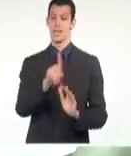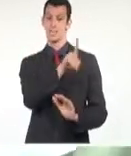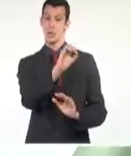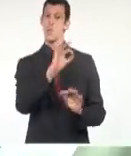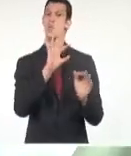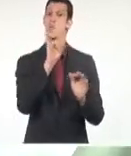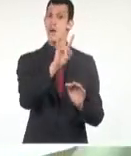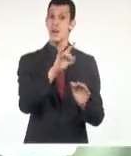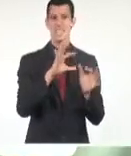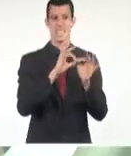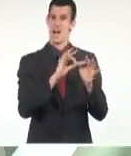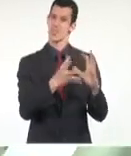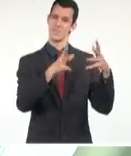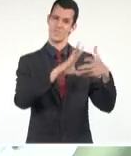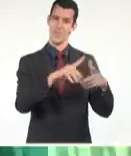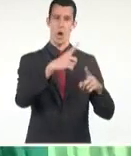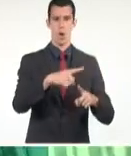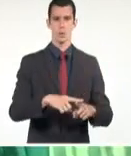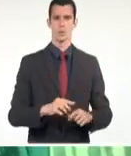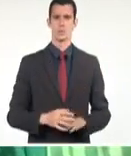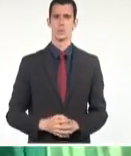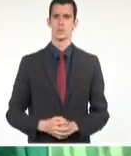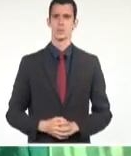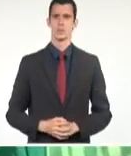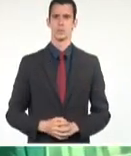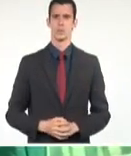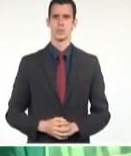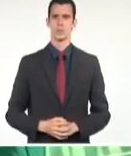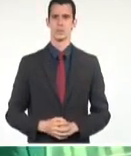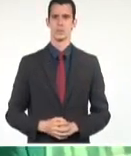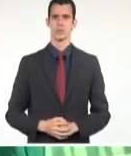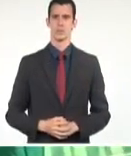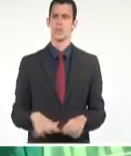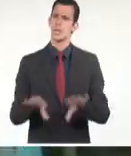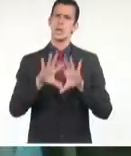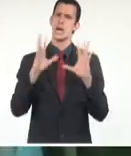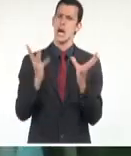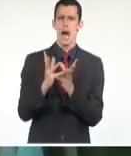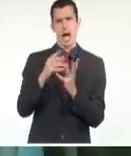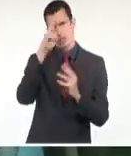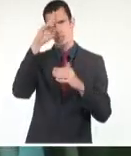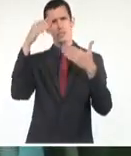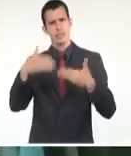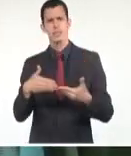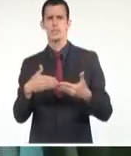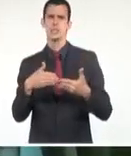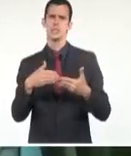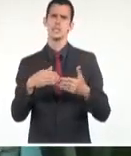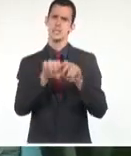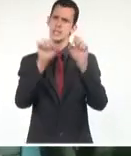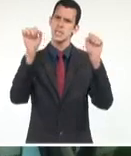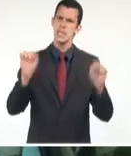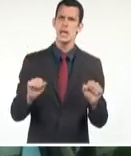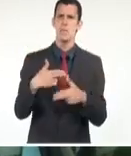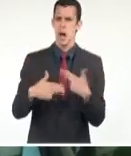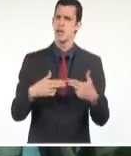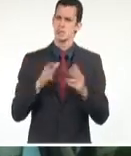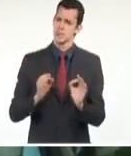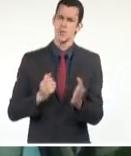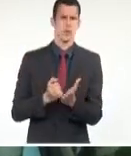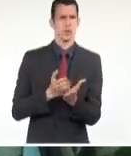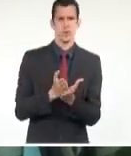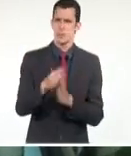de gravedad. El sistema cubano de salud, el Estado y el gobierno, pues continúan haciendo los esfuerzos necesarios para atender